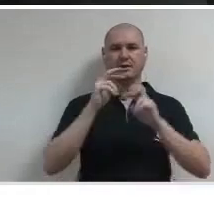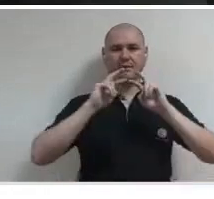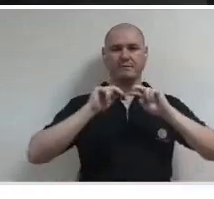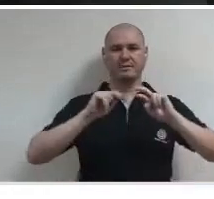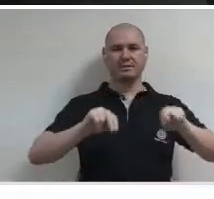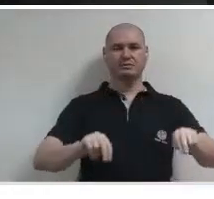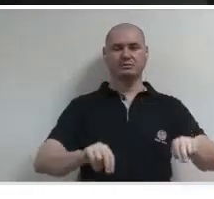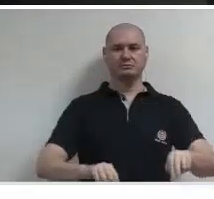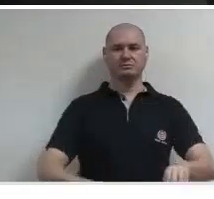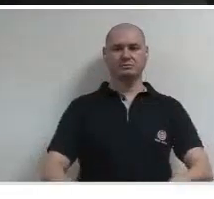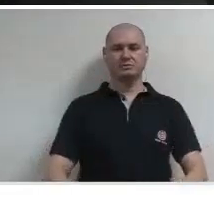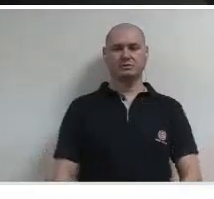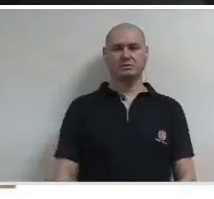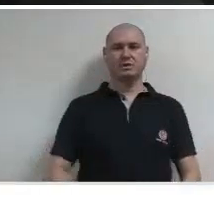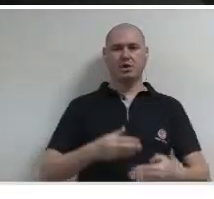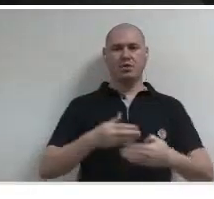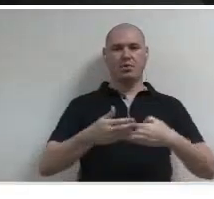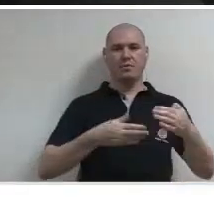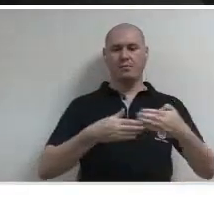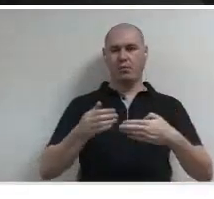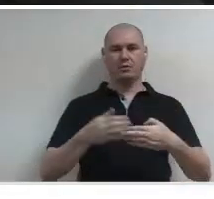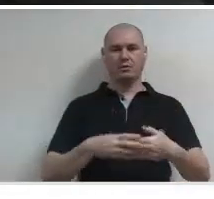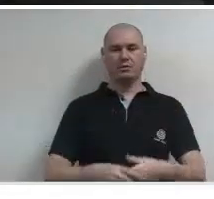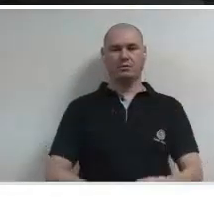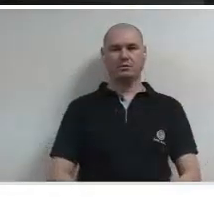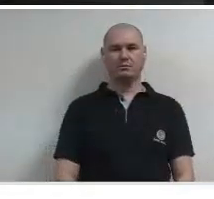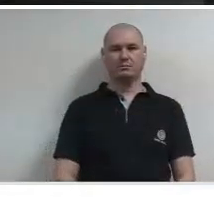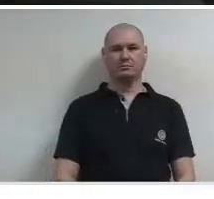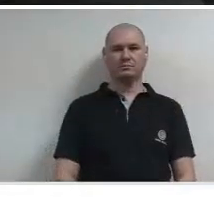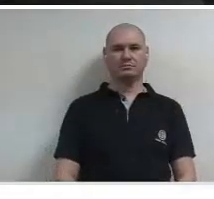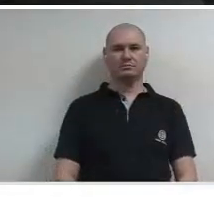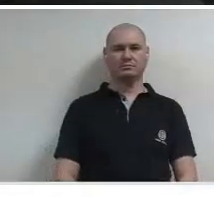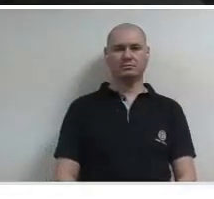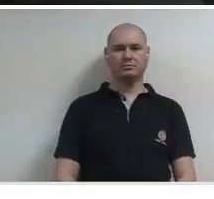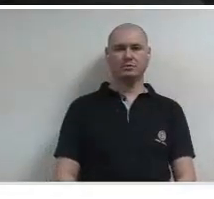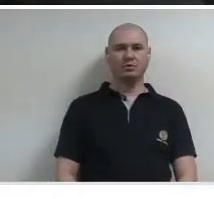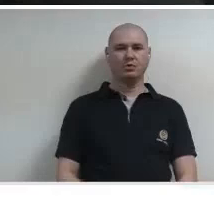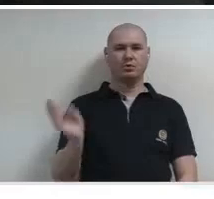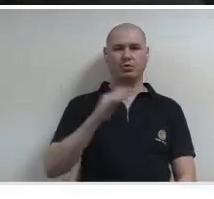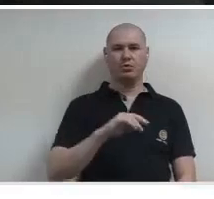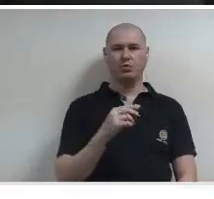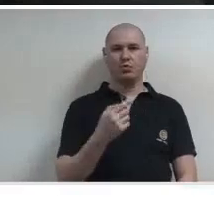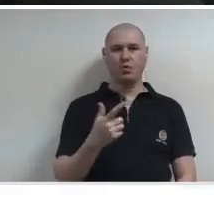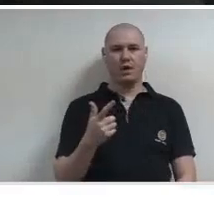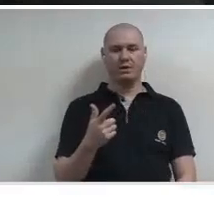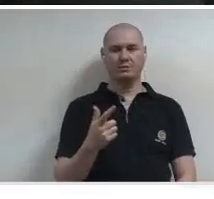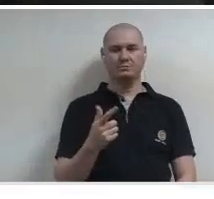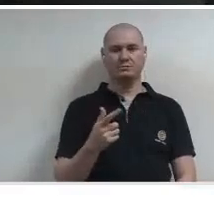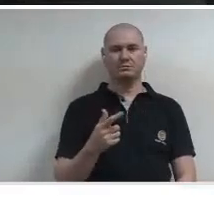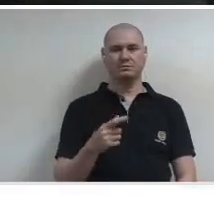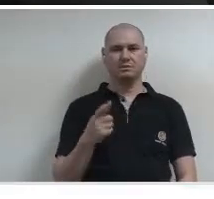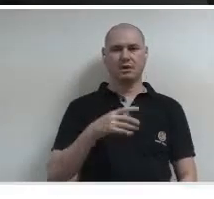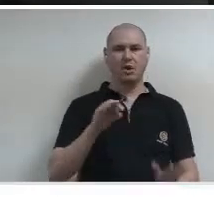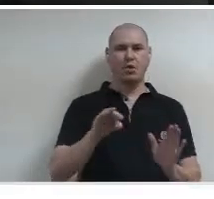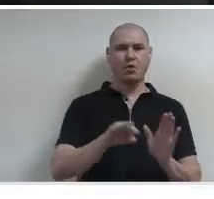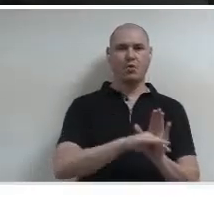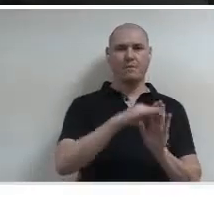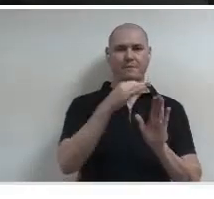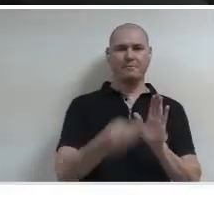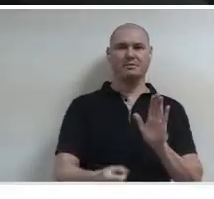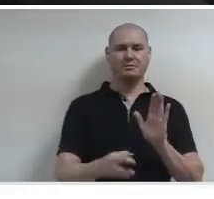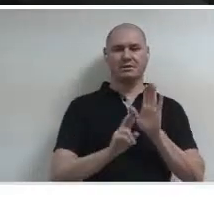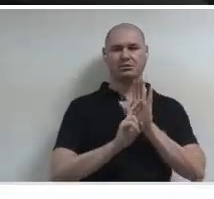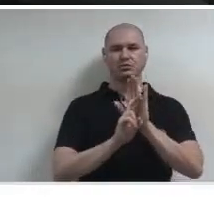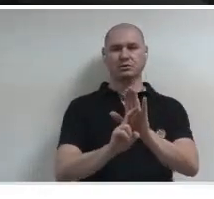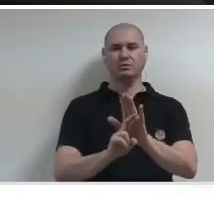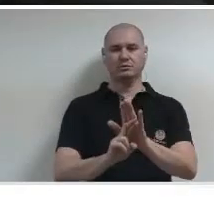para esa. Ahí está. Ni moña por una para investigación, peba. No se lleve a cabo la efectivización del resultado del concurso